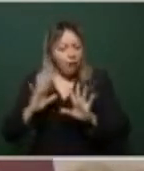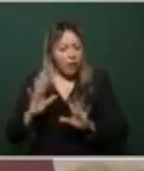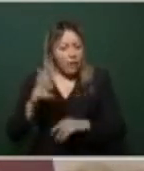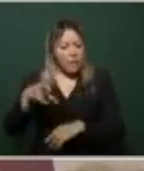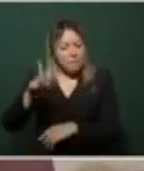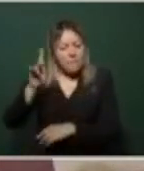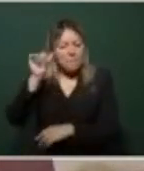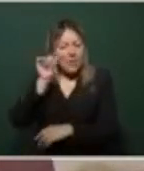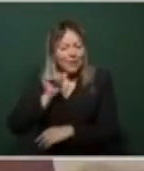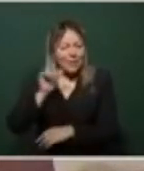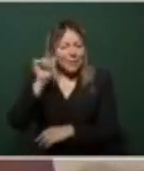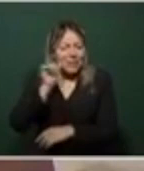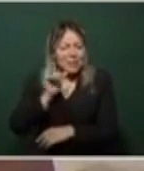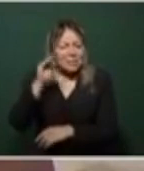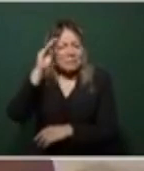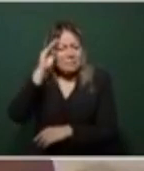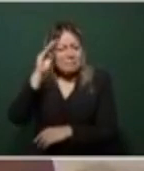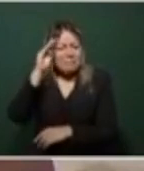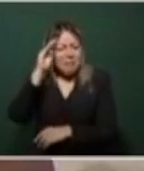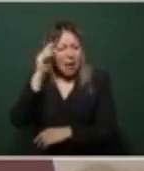siempre hacen esas proyecciones.